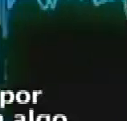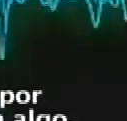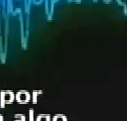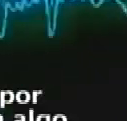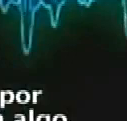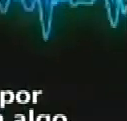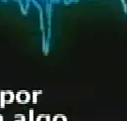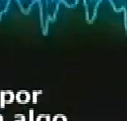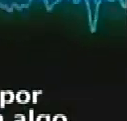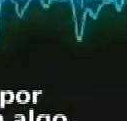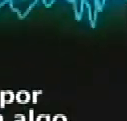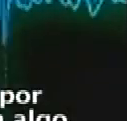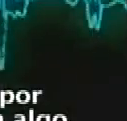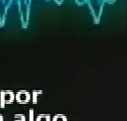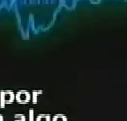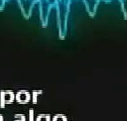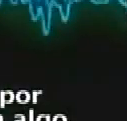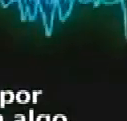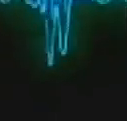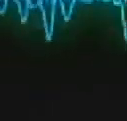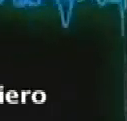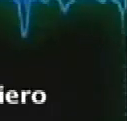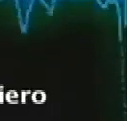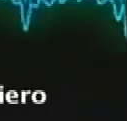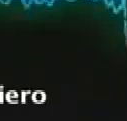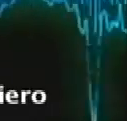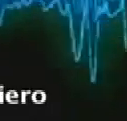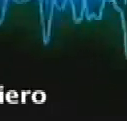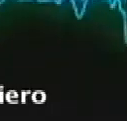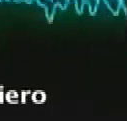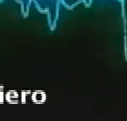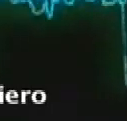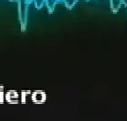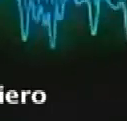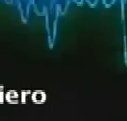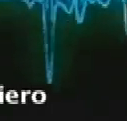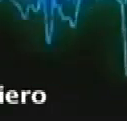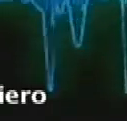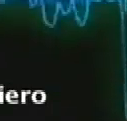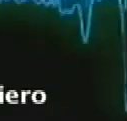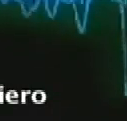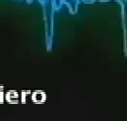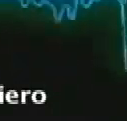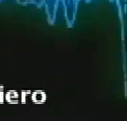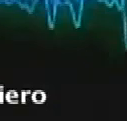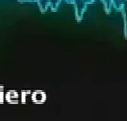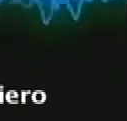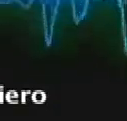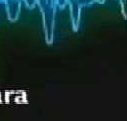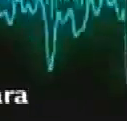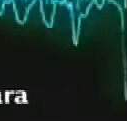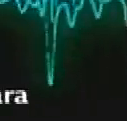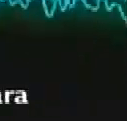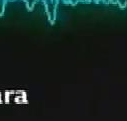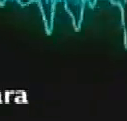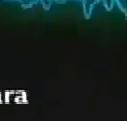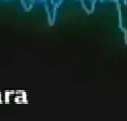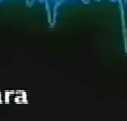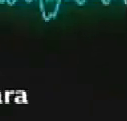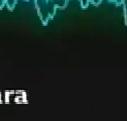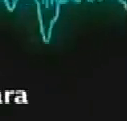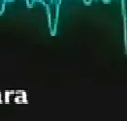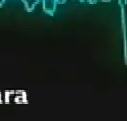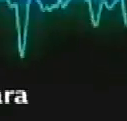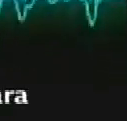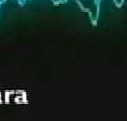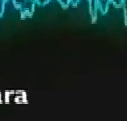Novedades, por favor, todos están en silencio, digan algo. Alfa 1, que le comuniques al ingeniero que el mando debe